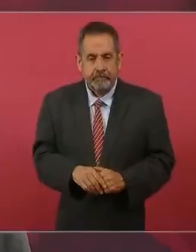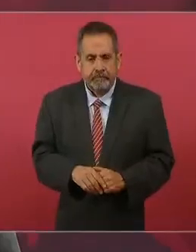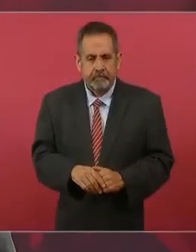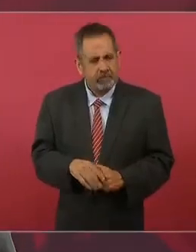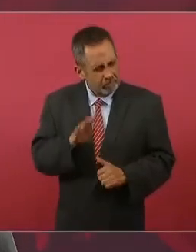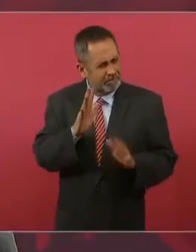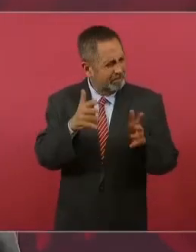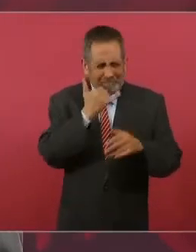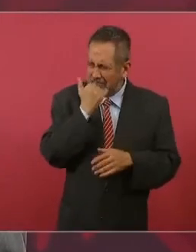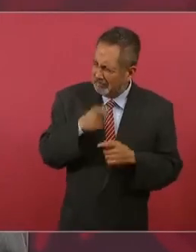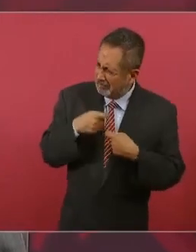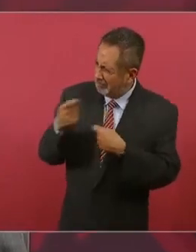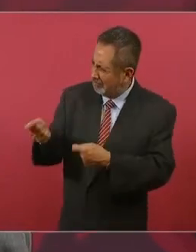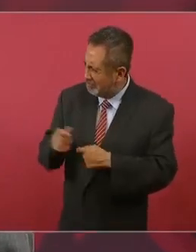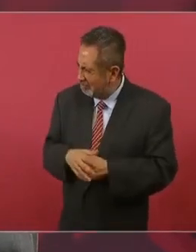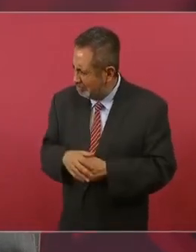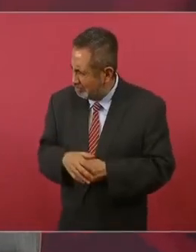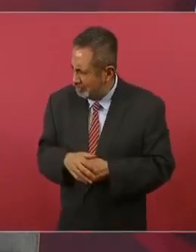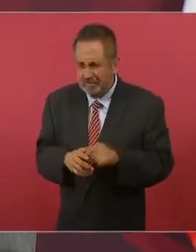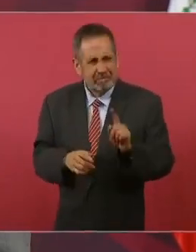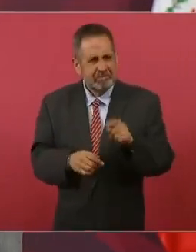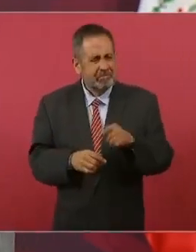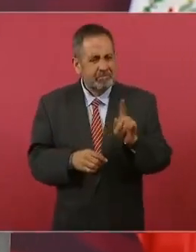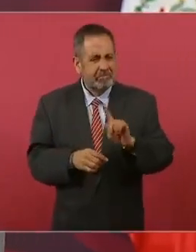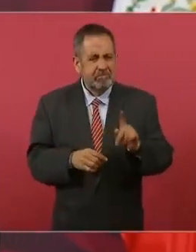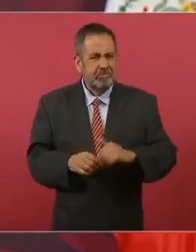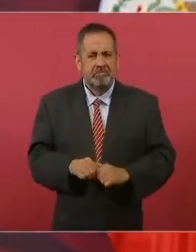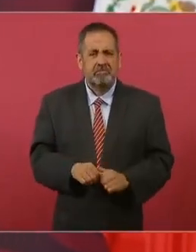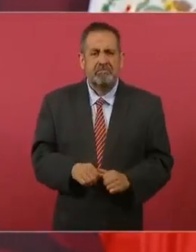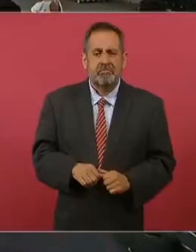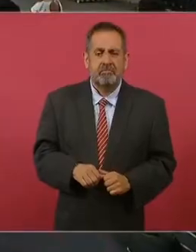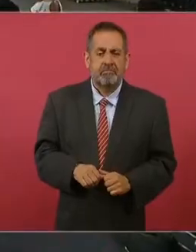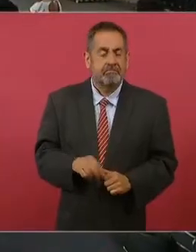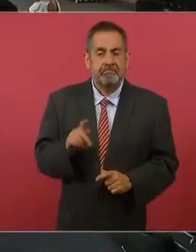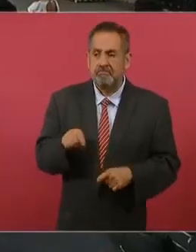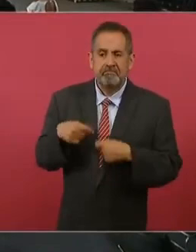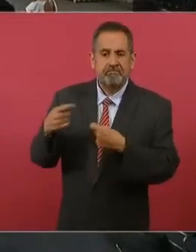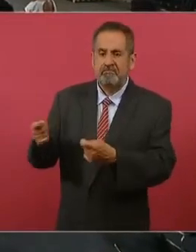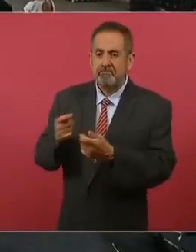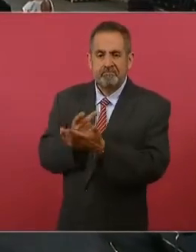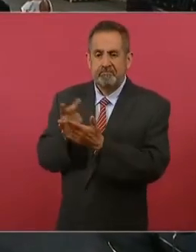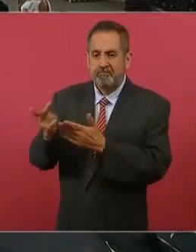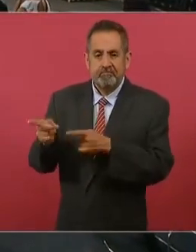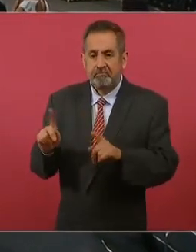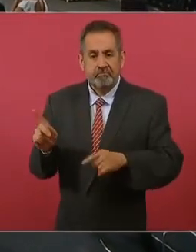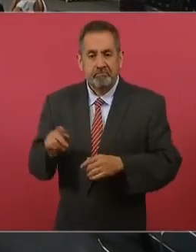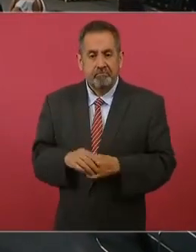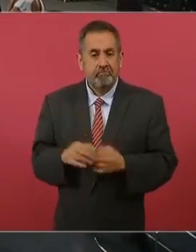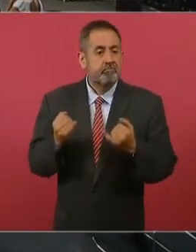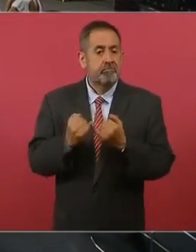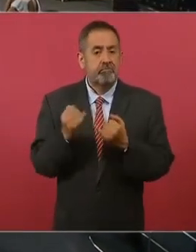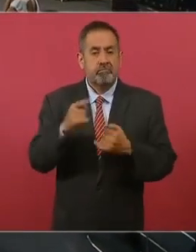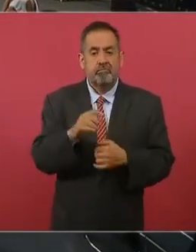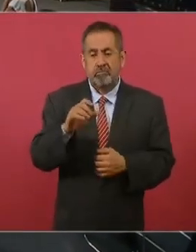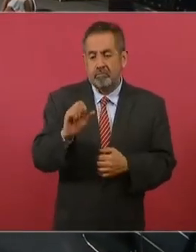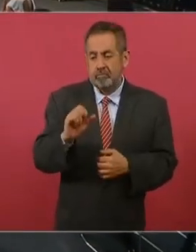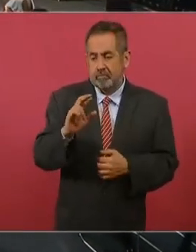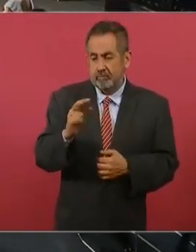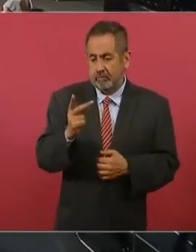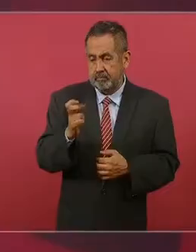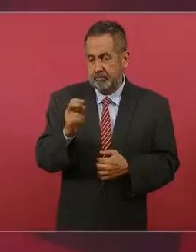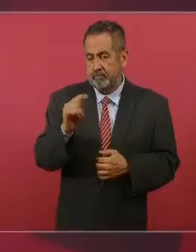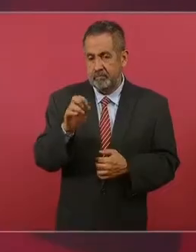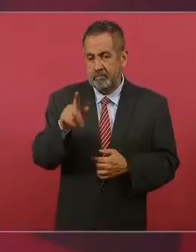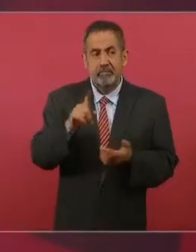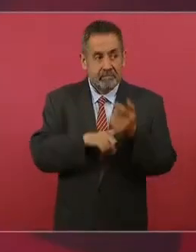¿O sí se lo dieron? No, ¿verdad? No. Siempre fue pendiente. No, como no se lo dieron a Carpentier y que han